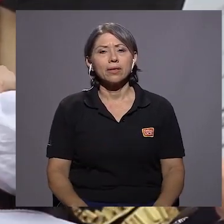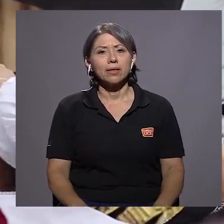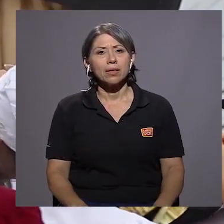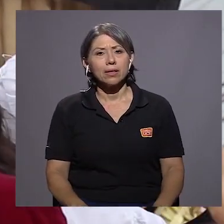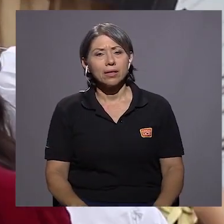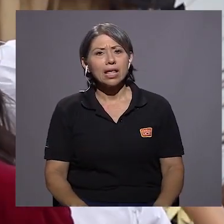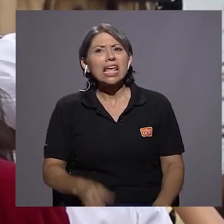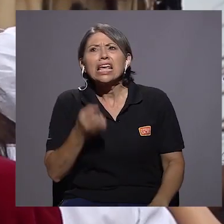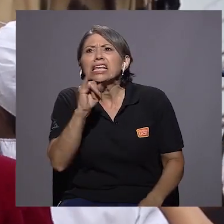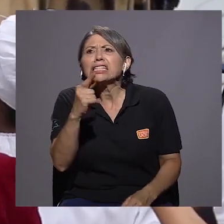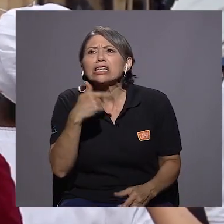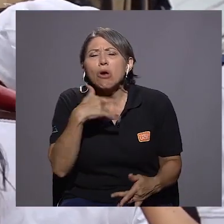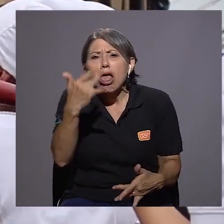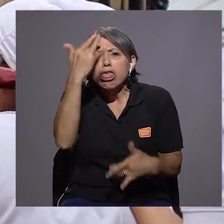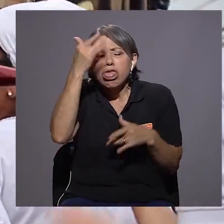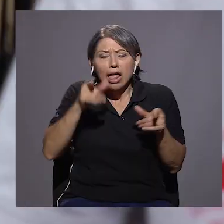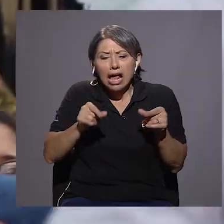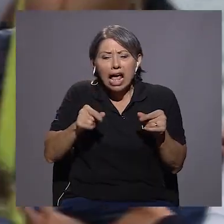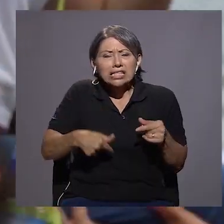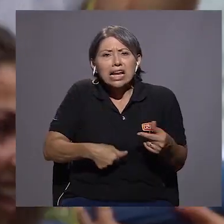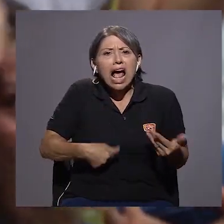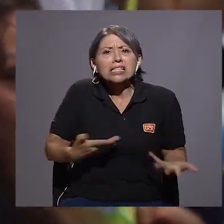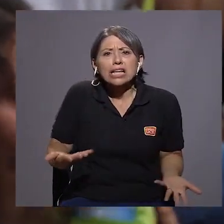¿Y si me da cáncer gástrico?